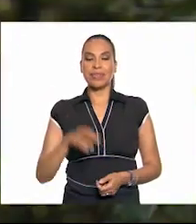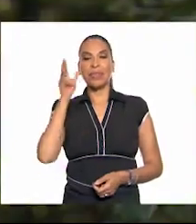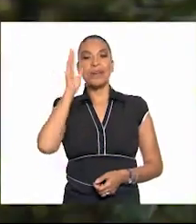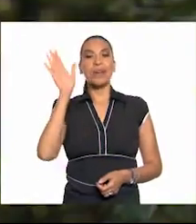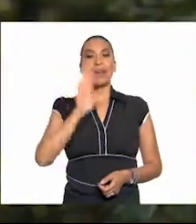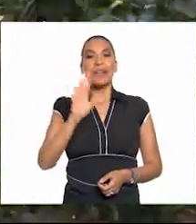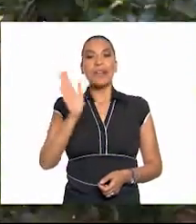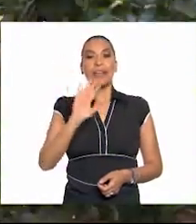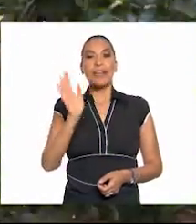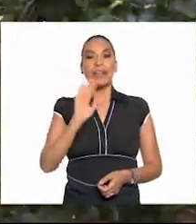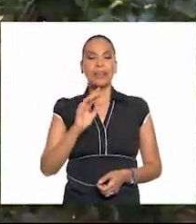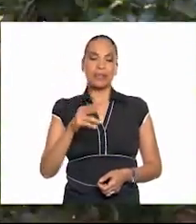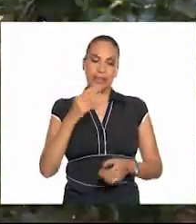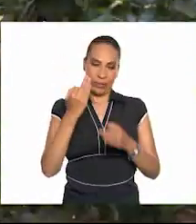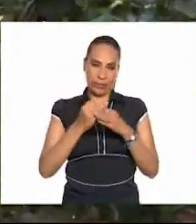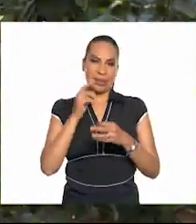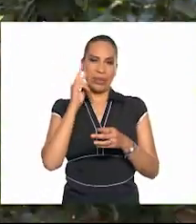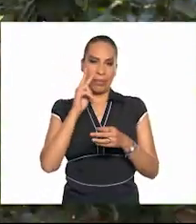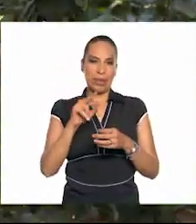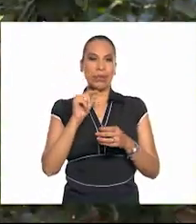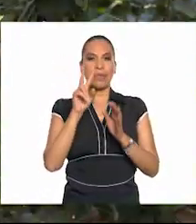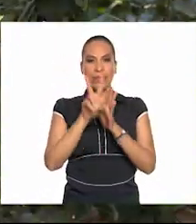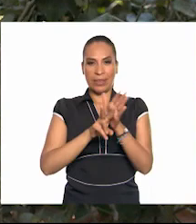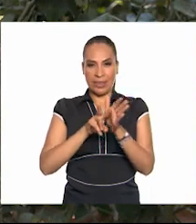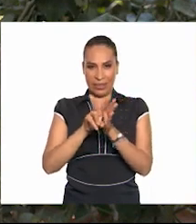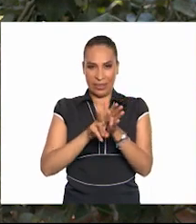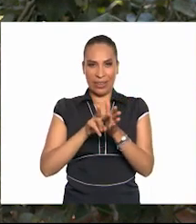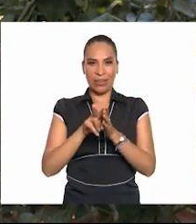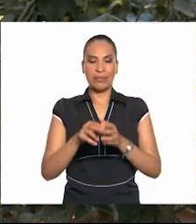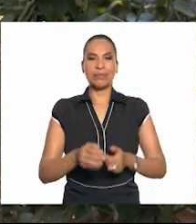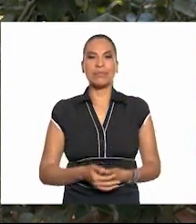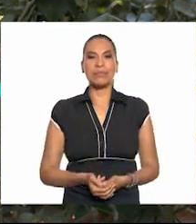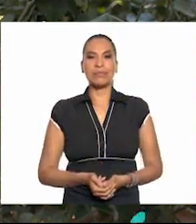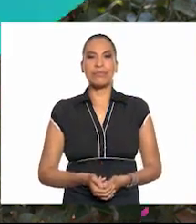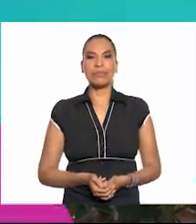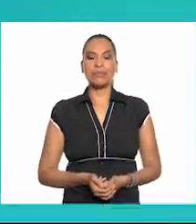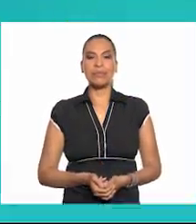¡Hola! ¡Vamos a ver el siguiente video!